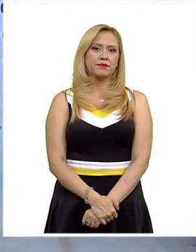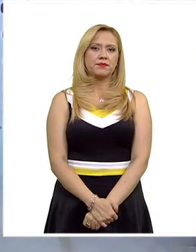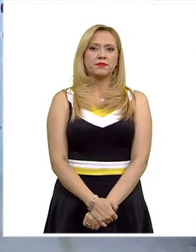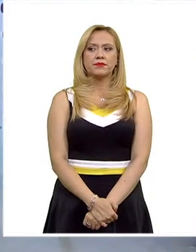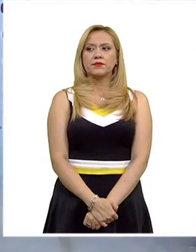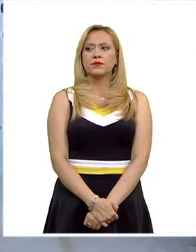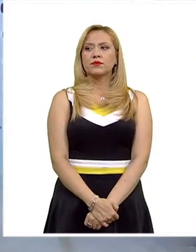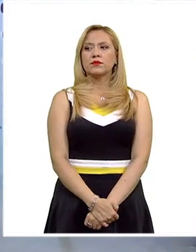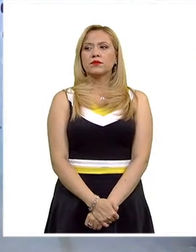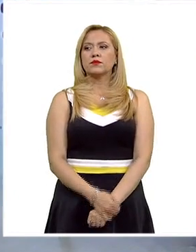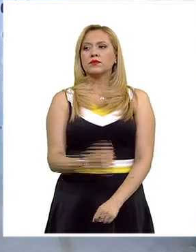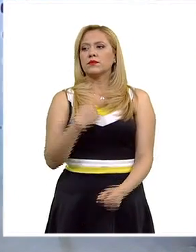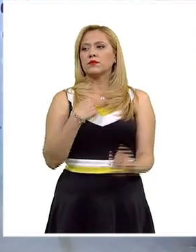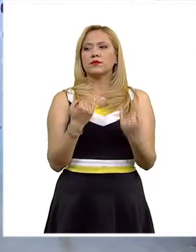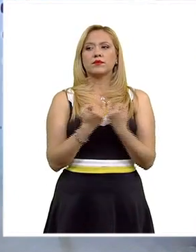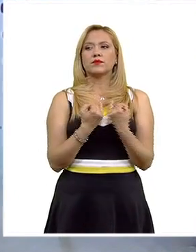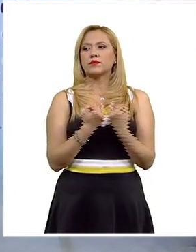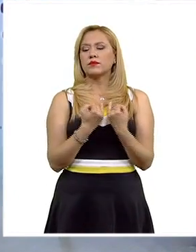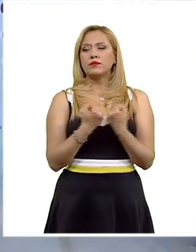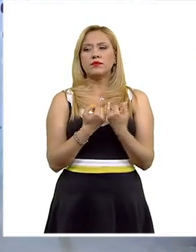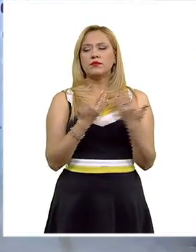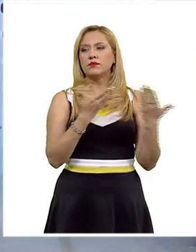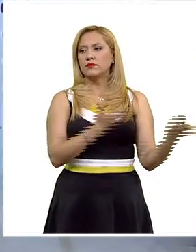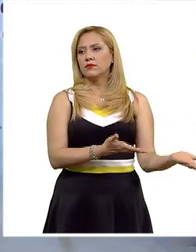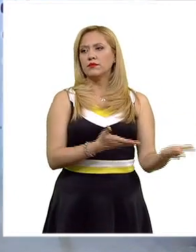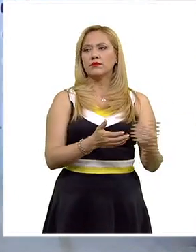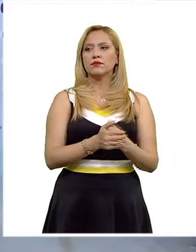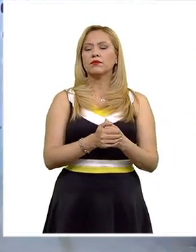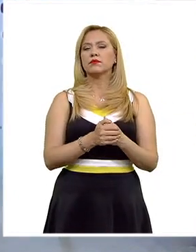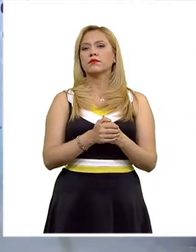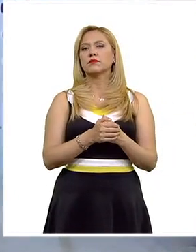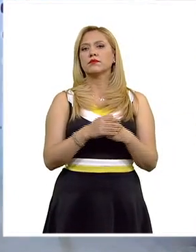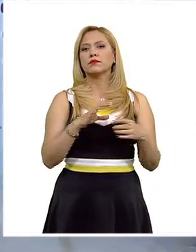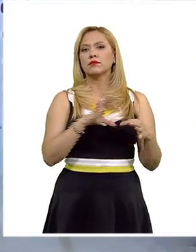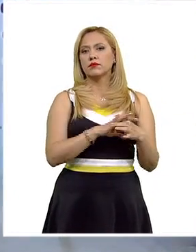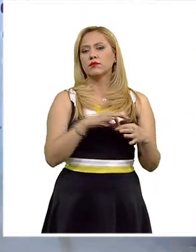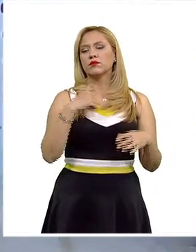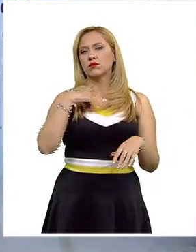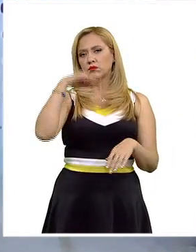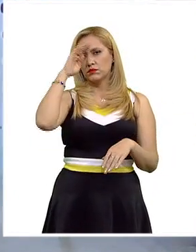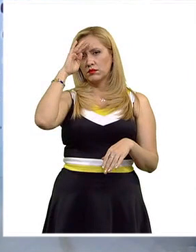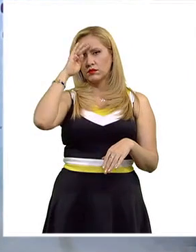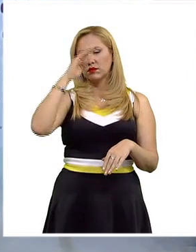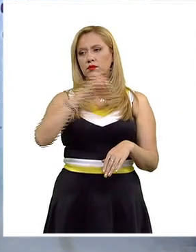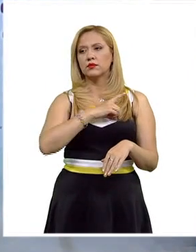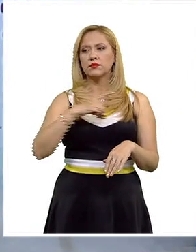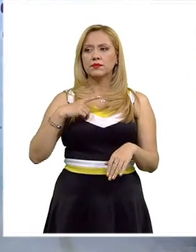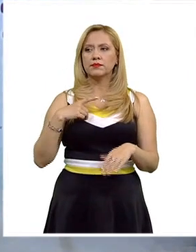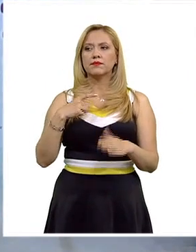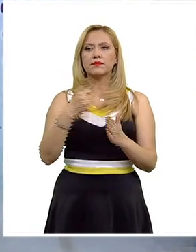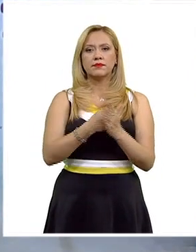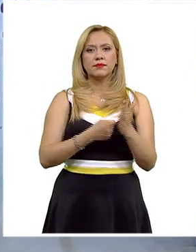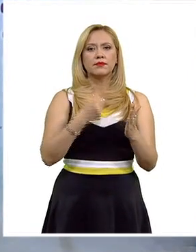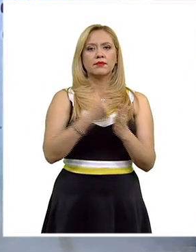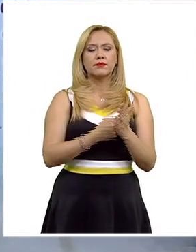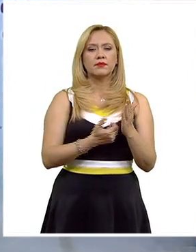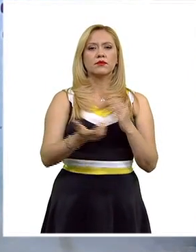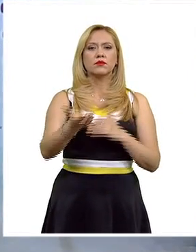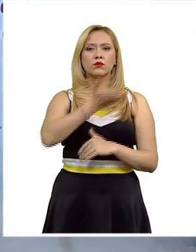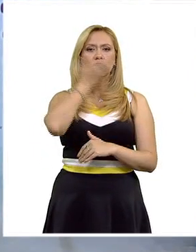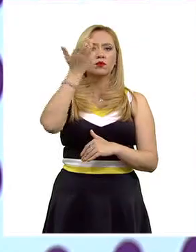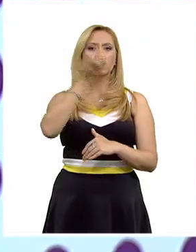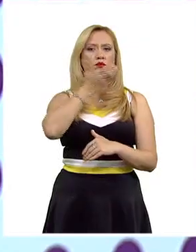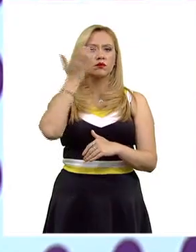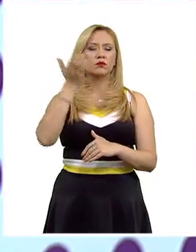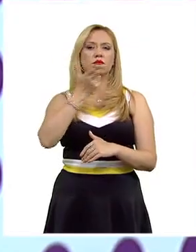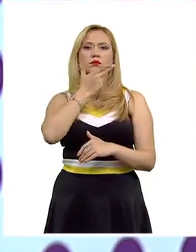Ale. Pues yo igual comparto la reflexión con Raquel. Me parece que tenemos que insistir en deslegitimar el ejercicio de la violencia